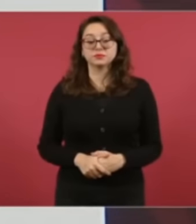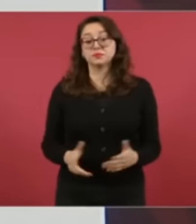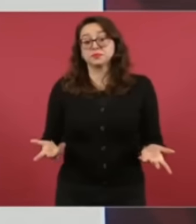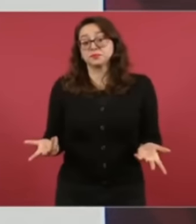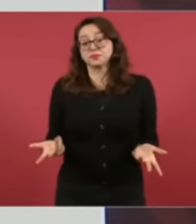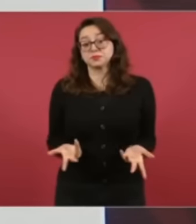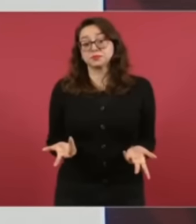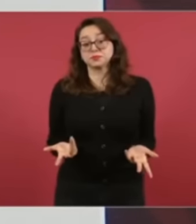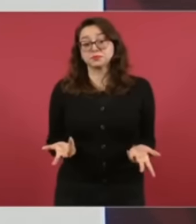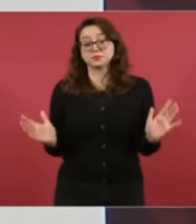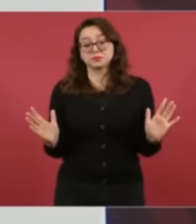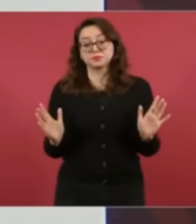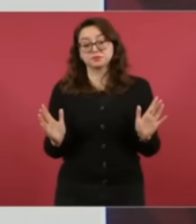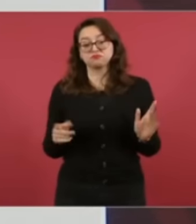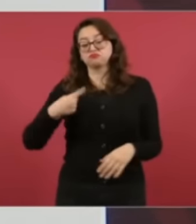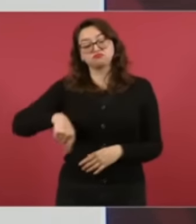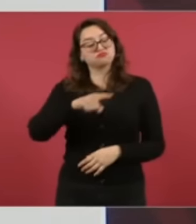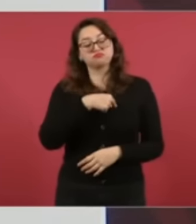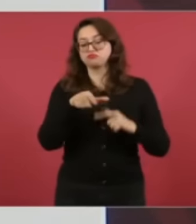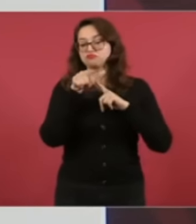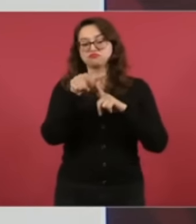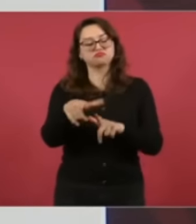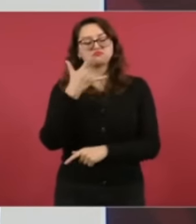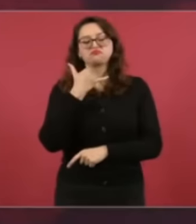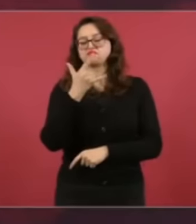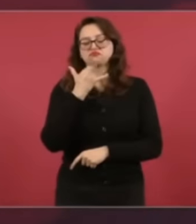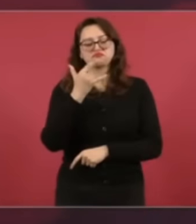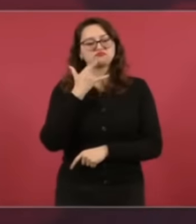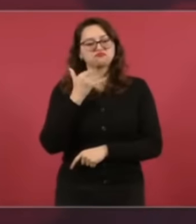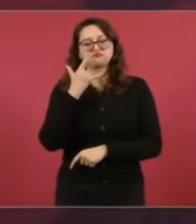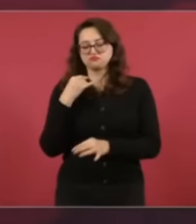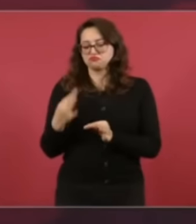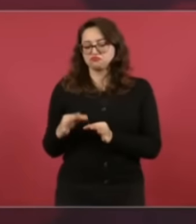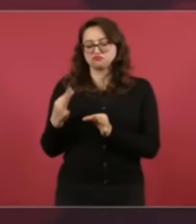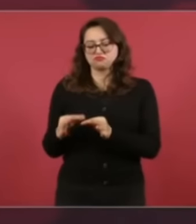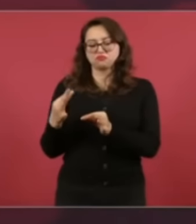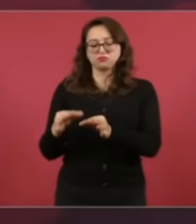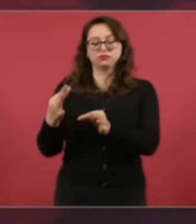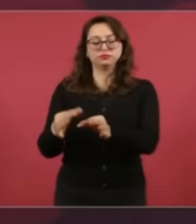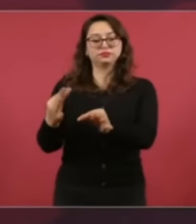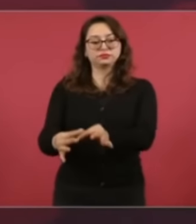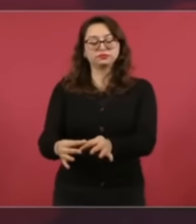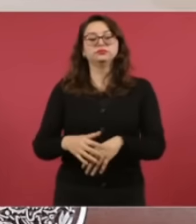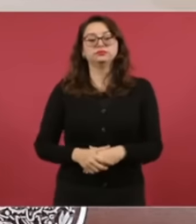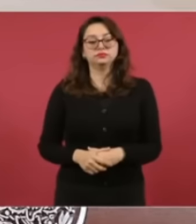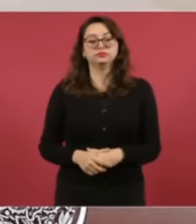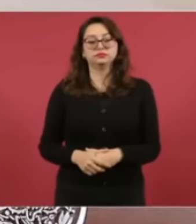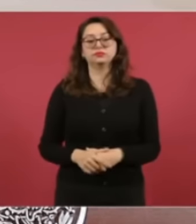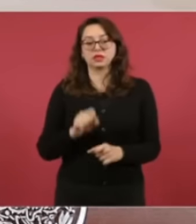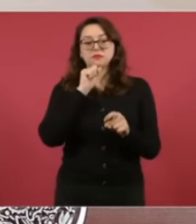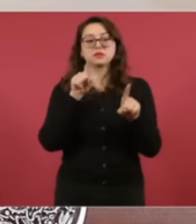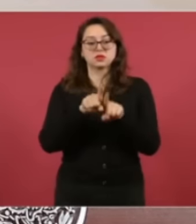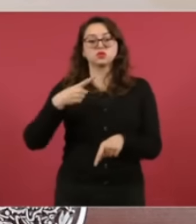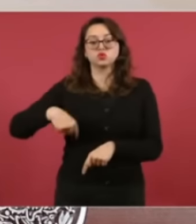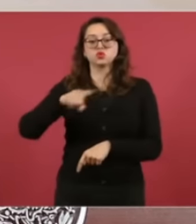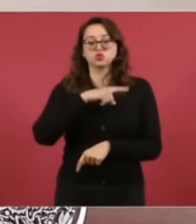Pero bueno, vamos a continuar con la misma política, vamos a hacer la propuesta, el planteamiento,